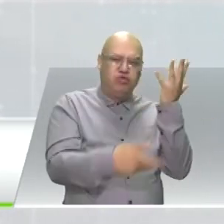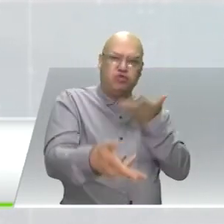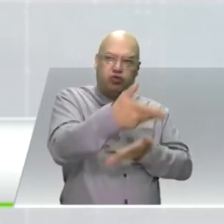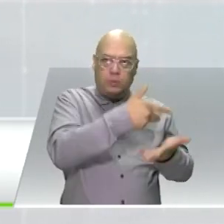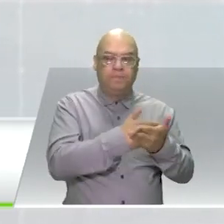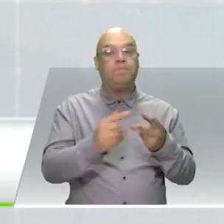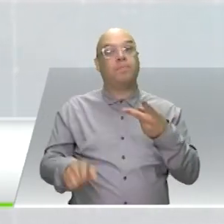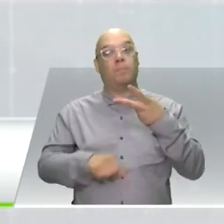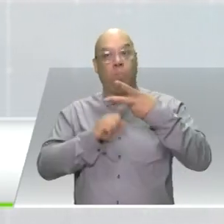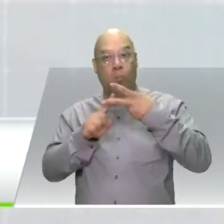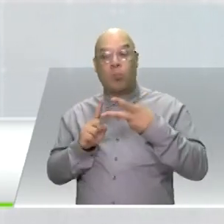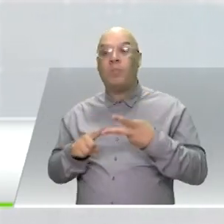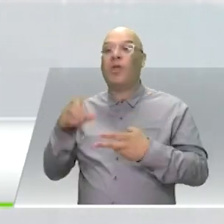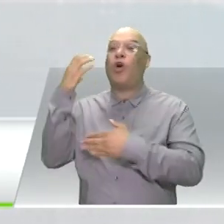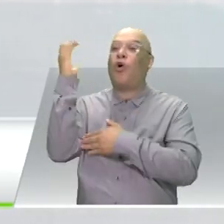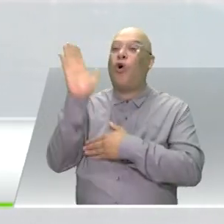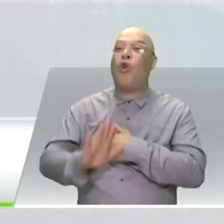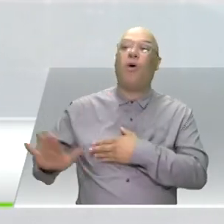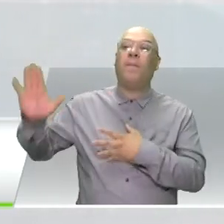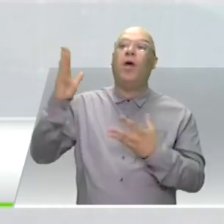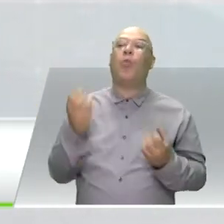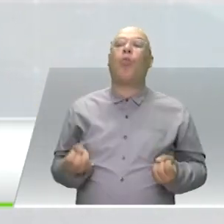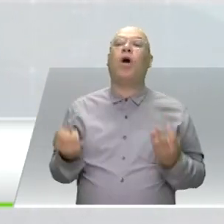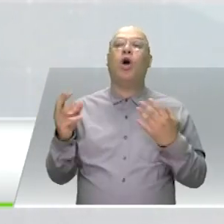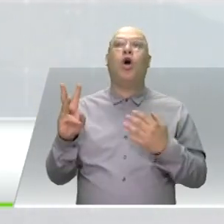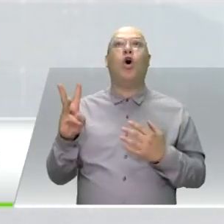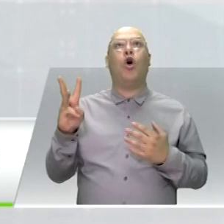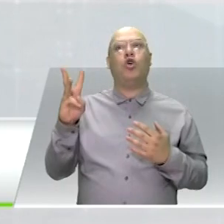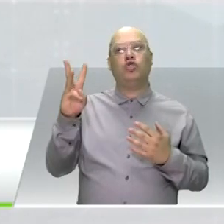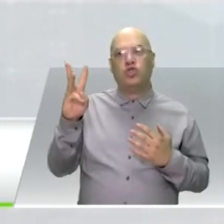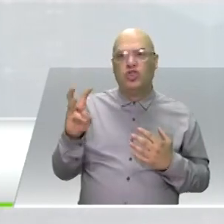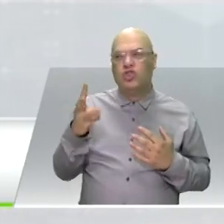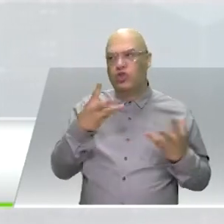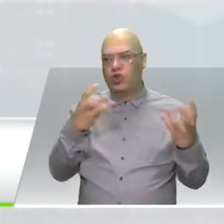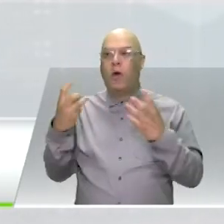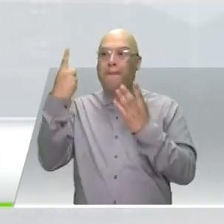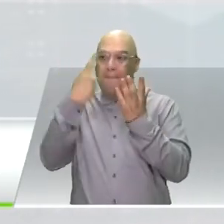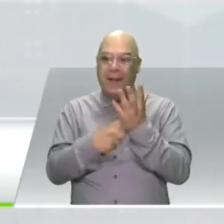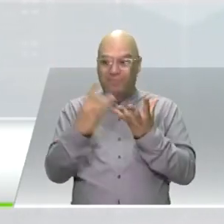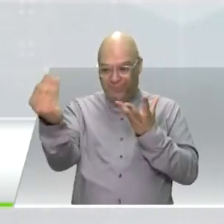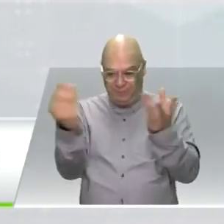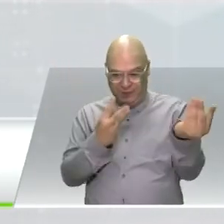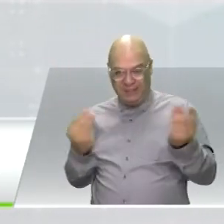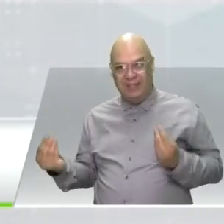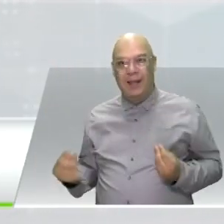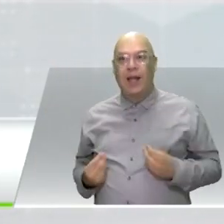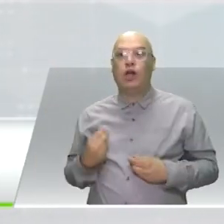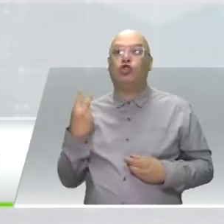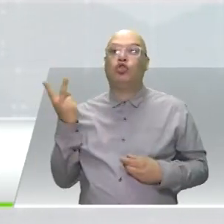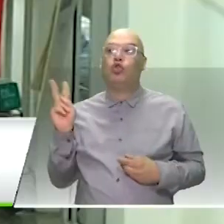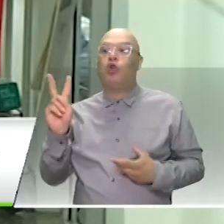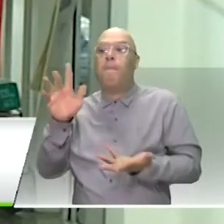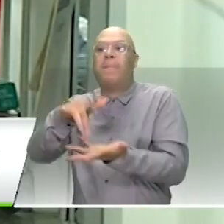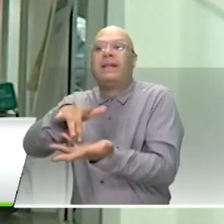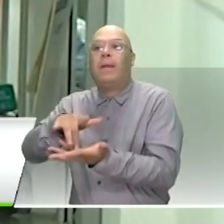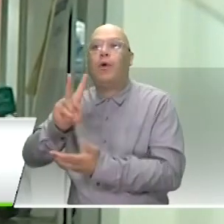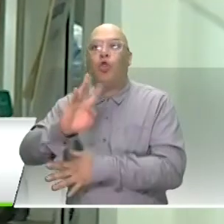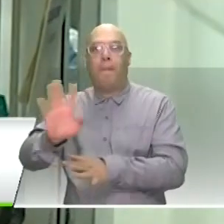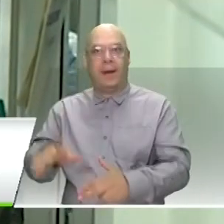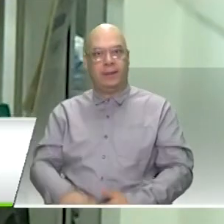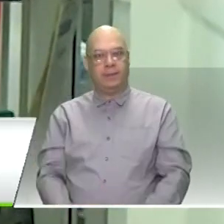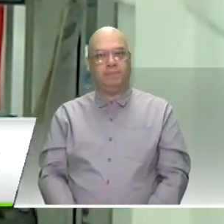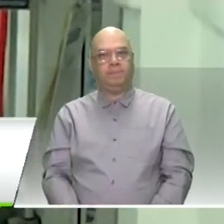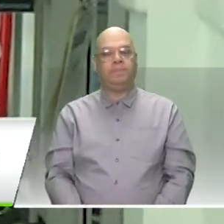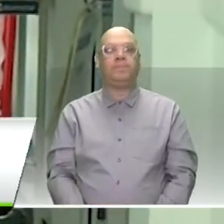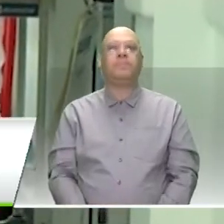Segundo, en Colombia hay cerca de 800 o 1000 organizaciones de pacientes. Solo 2 participaron. A través de